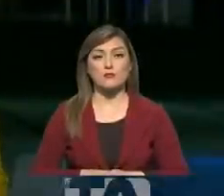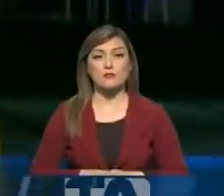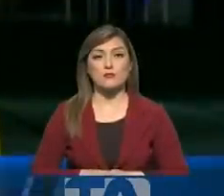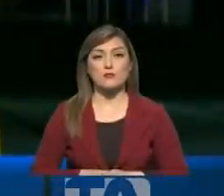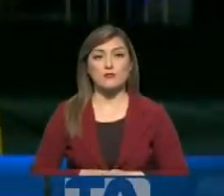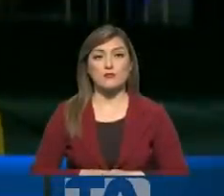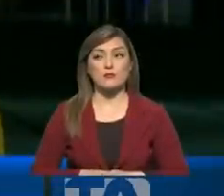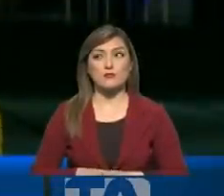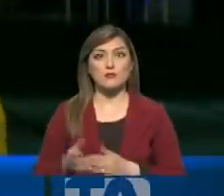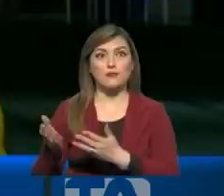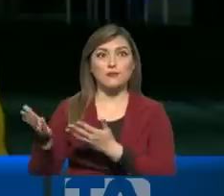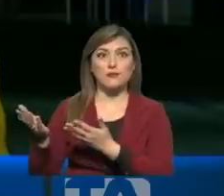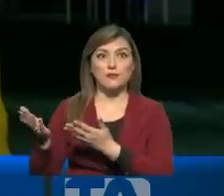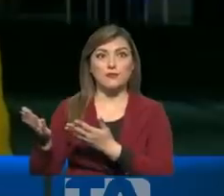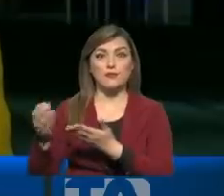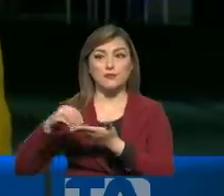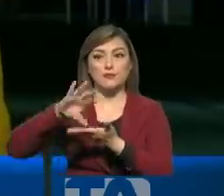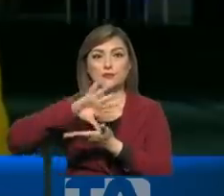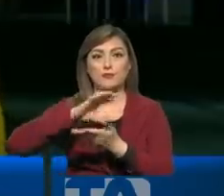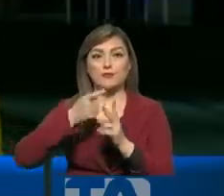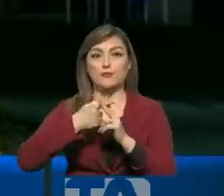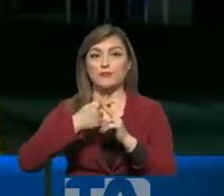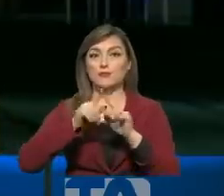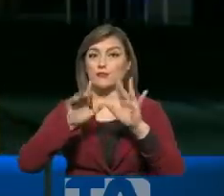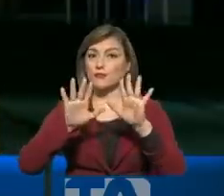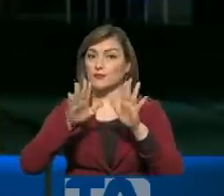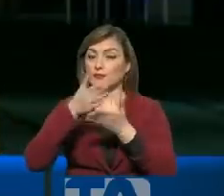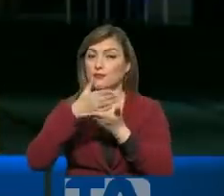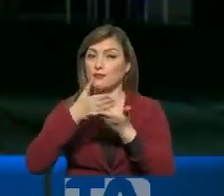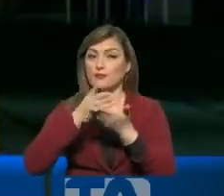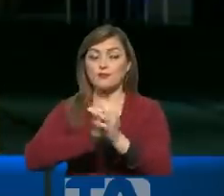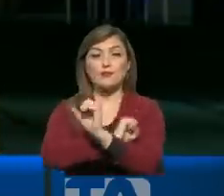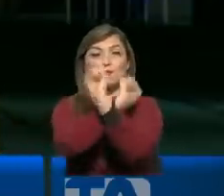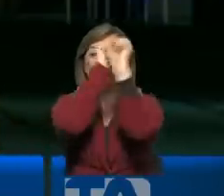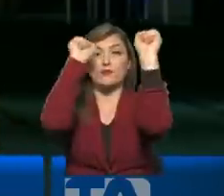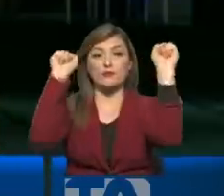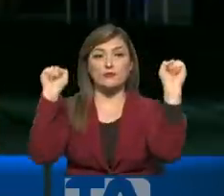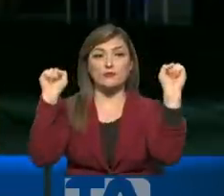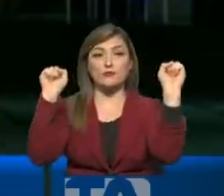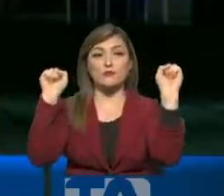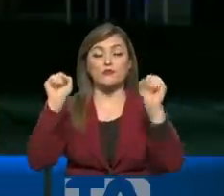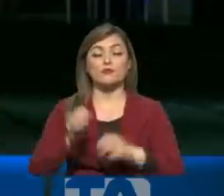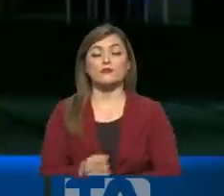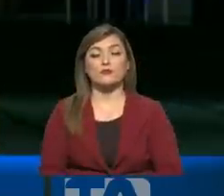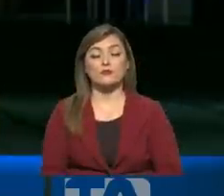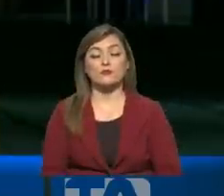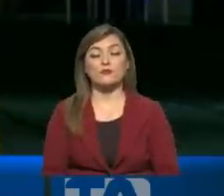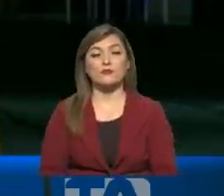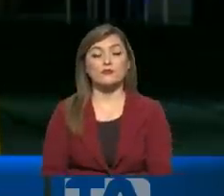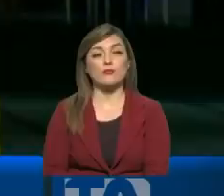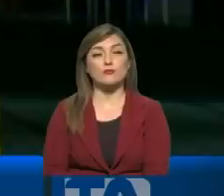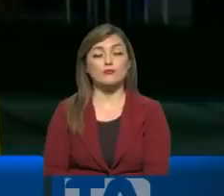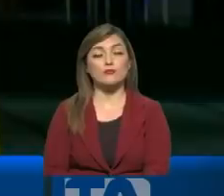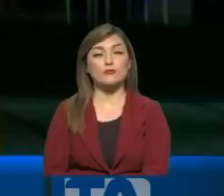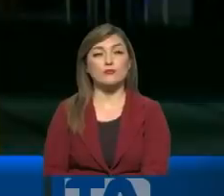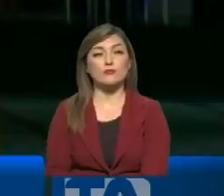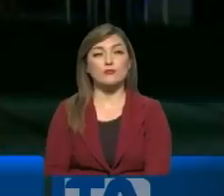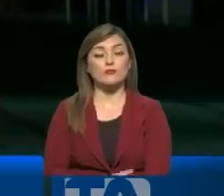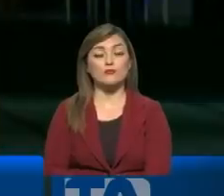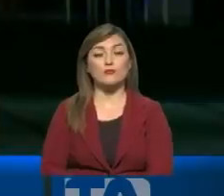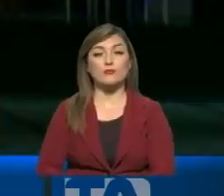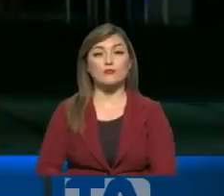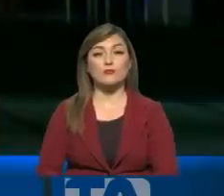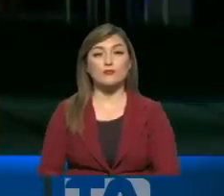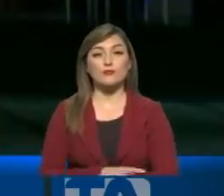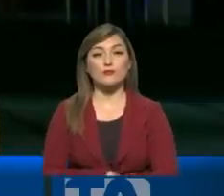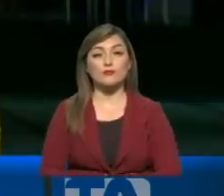Y bueno, esta jornada inició a las 10:30 de la mañana y duró hasta las 7 de la noche aproximadamente. Durante